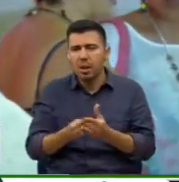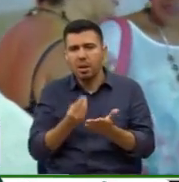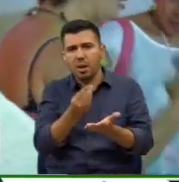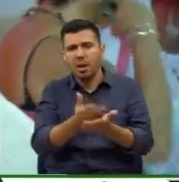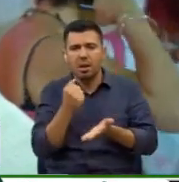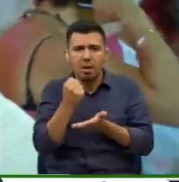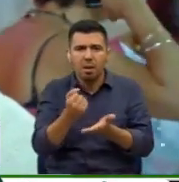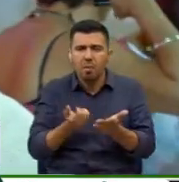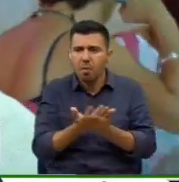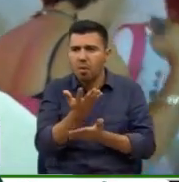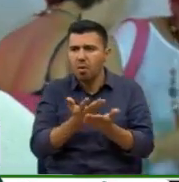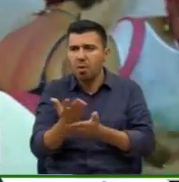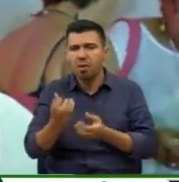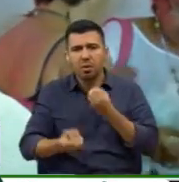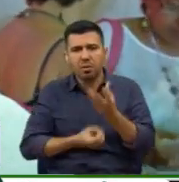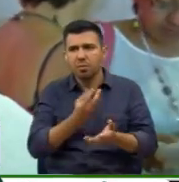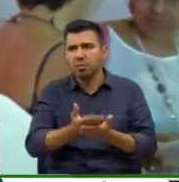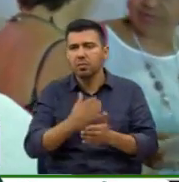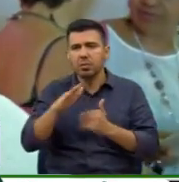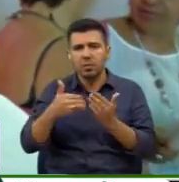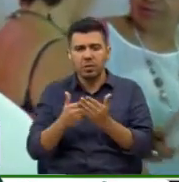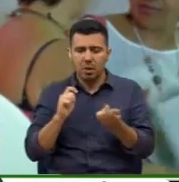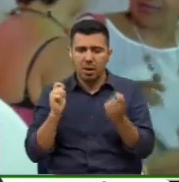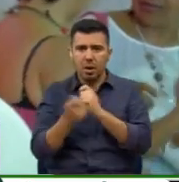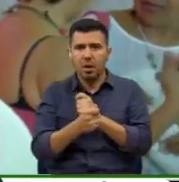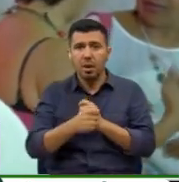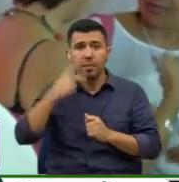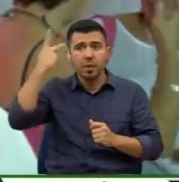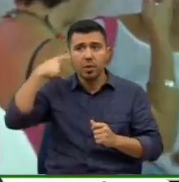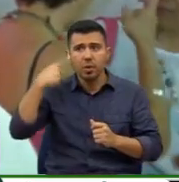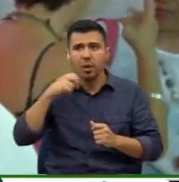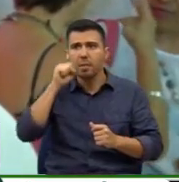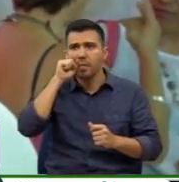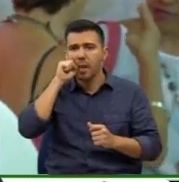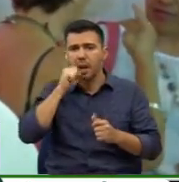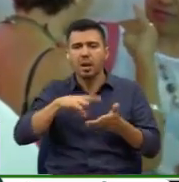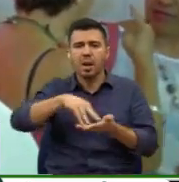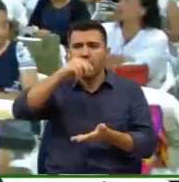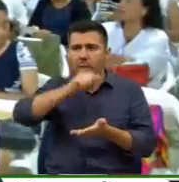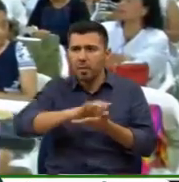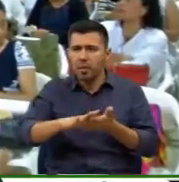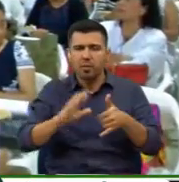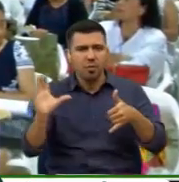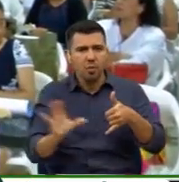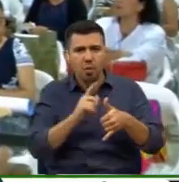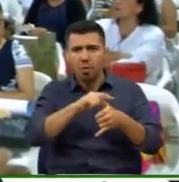hacer para que cambie la historia de Colombia, Barranca Bermeja y el Magdalena